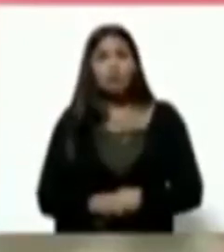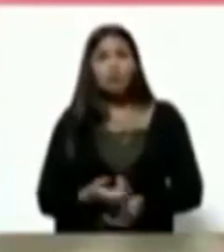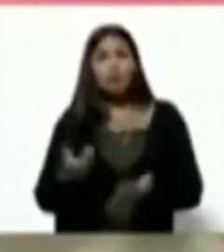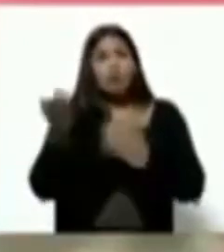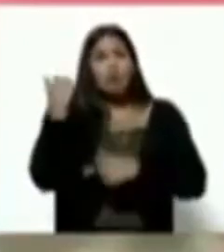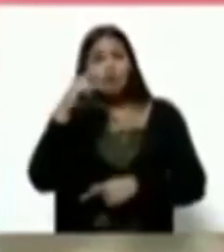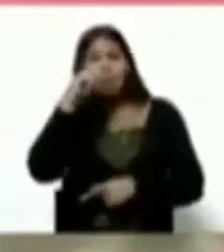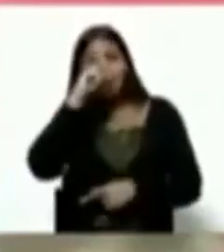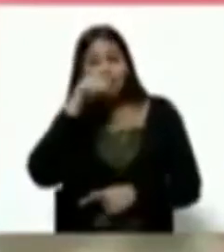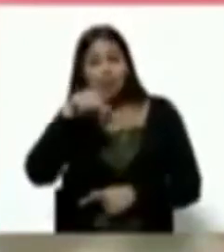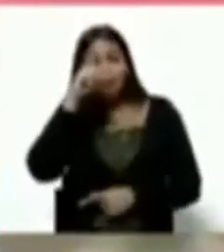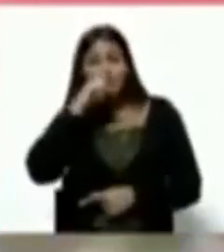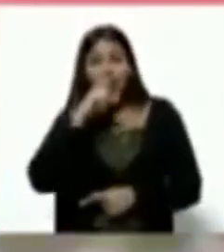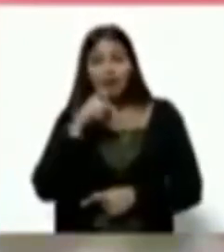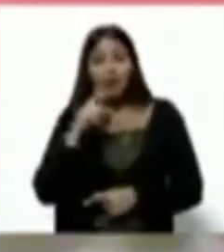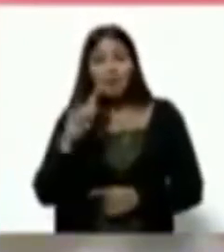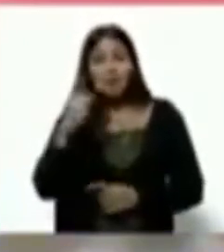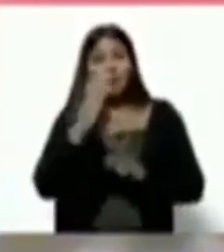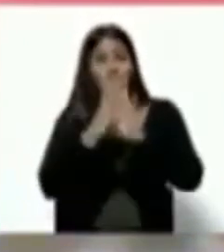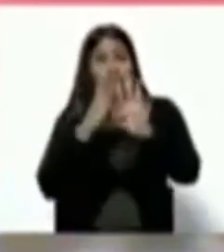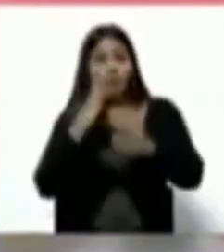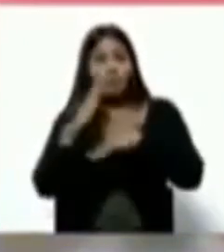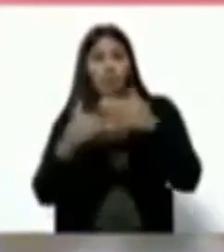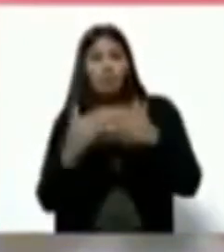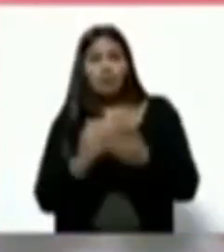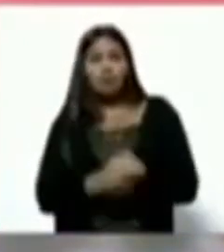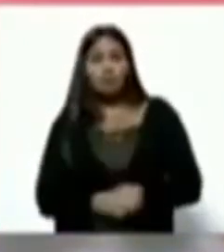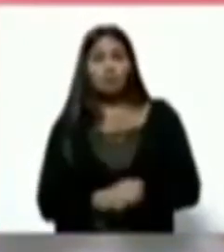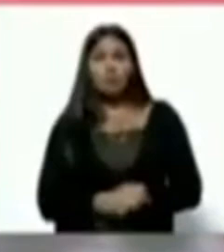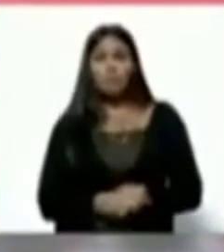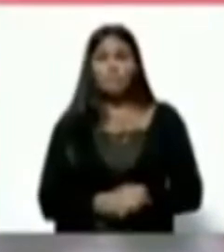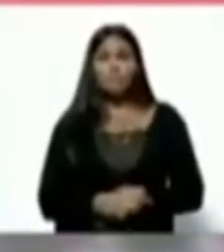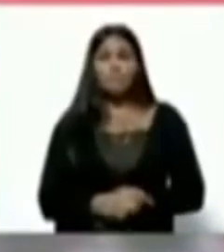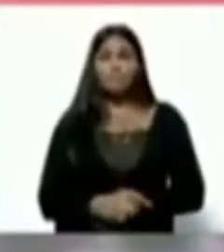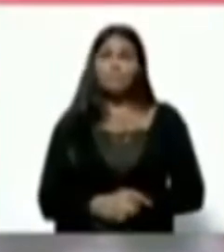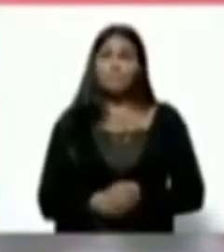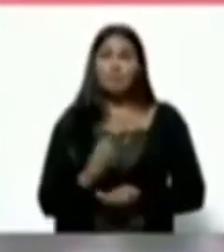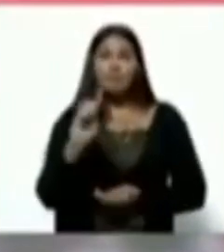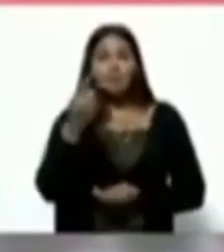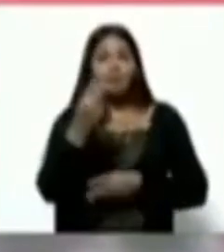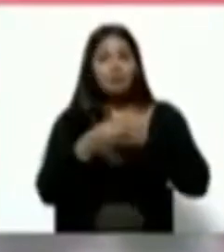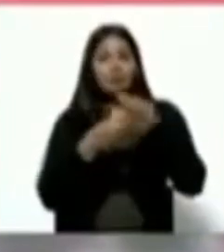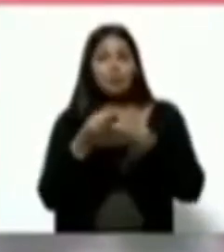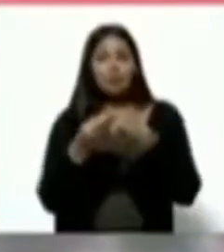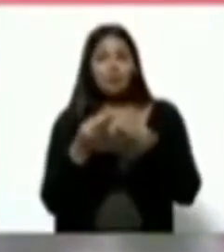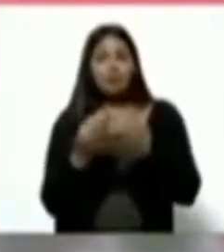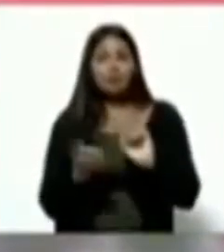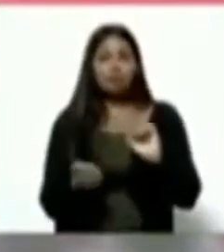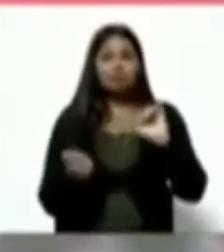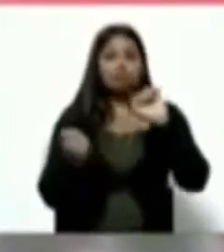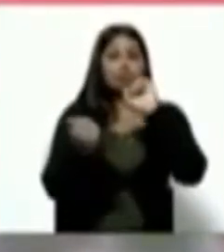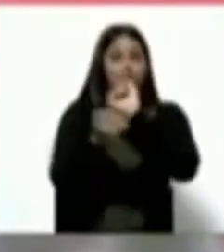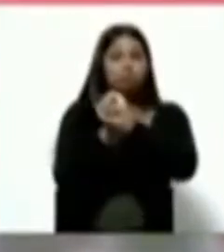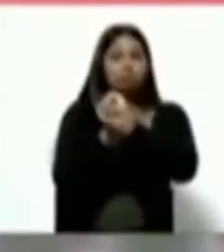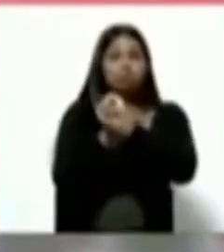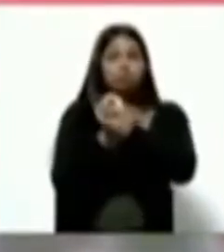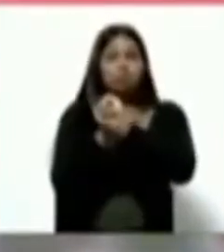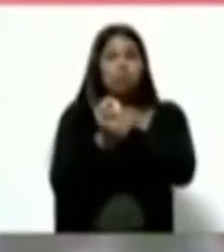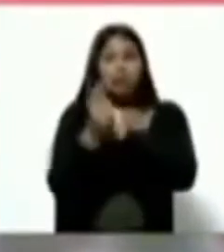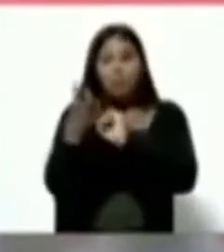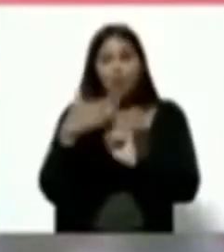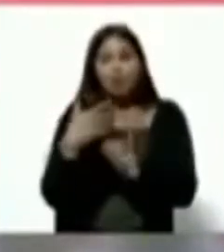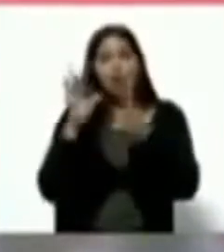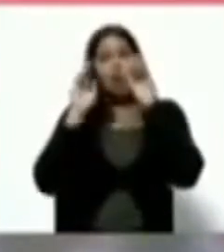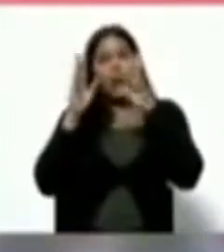este año, en la primera fila, en la primera línea, y que están encarceladas, salgan